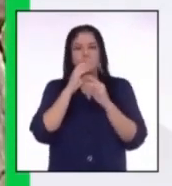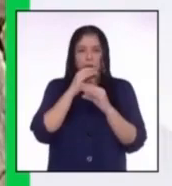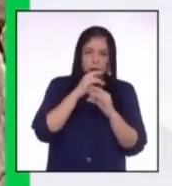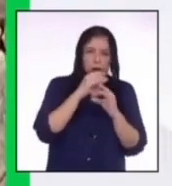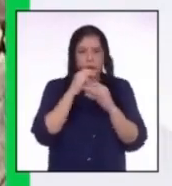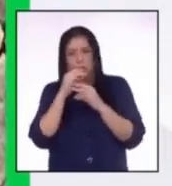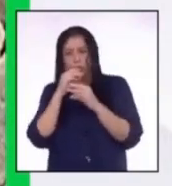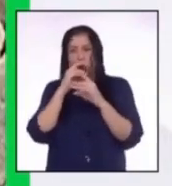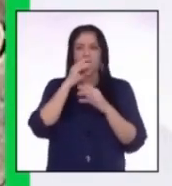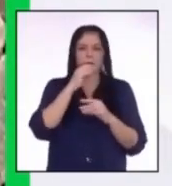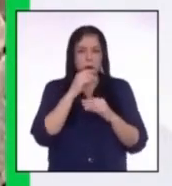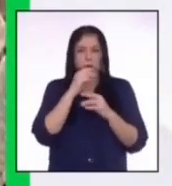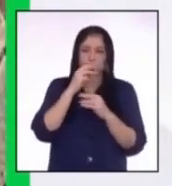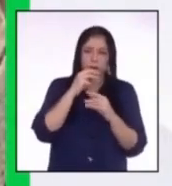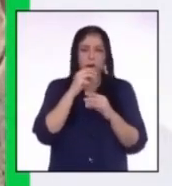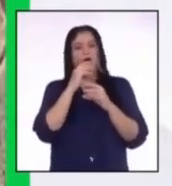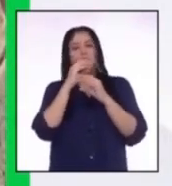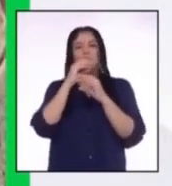1